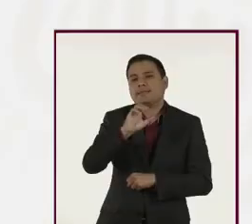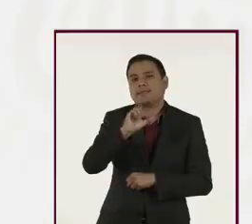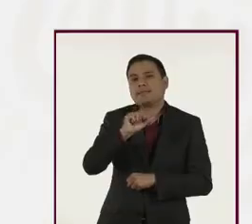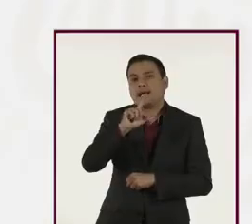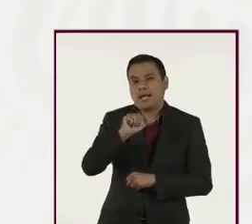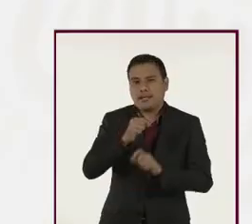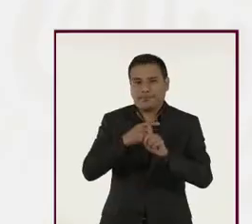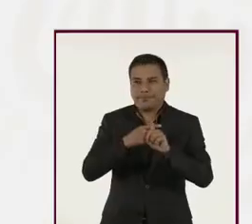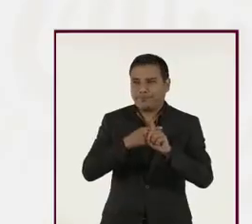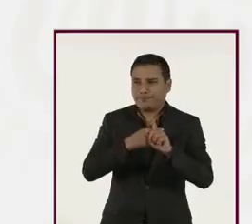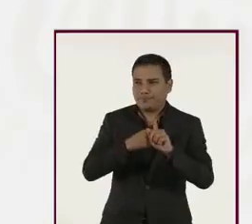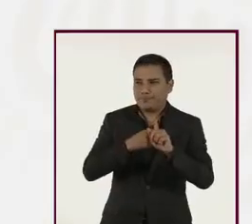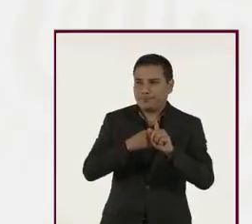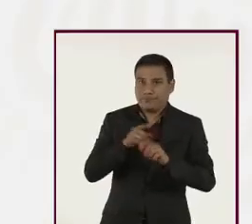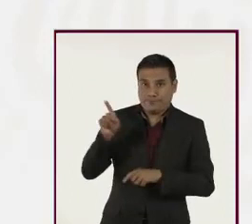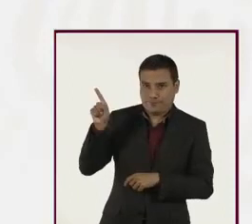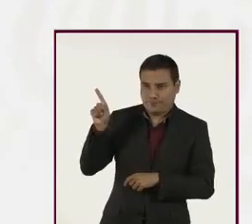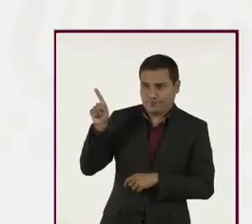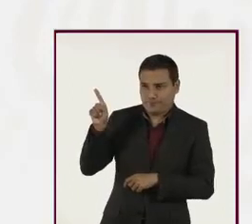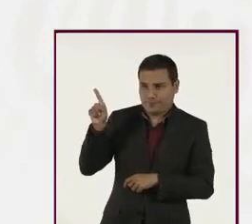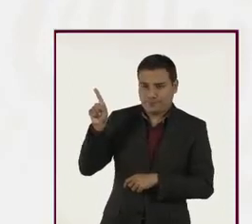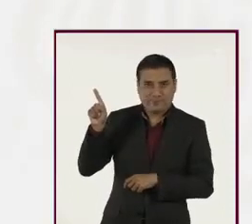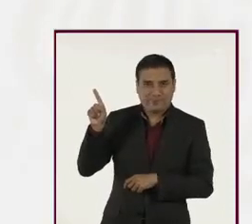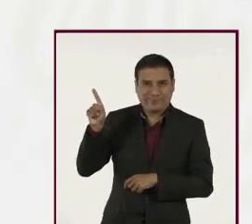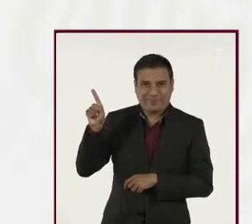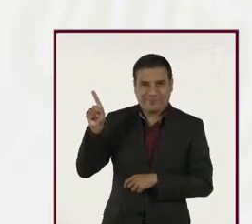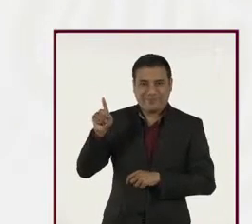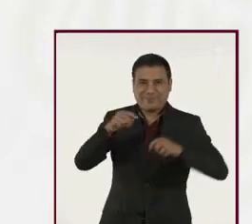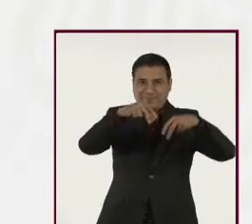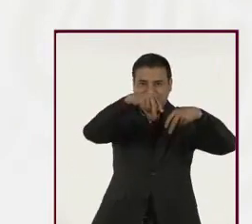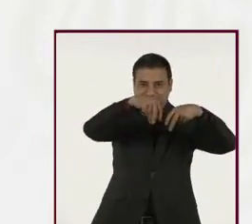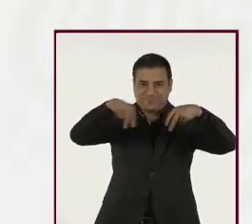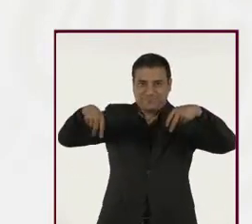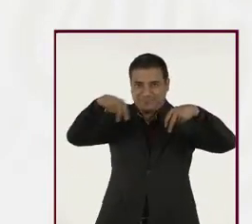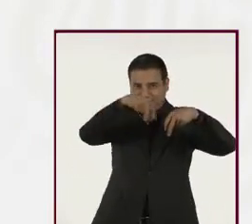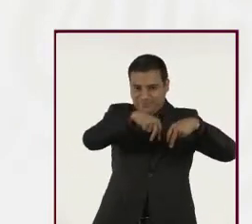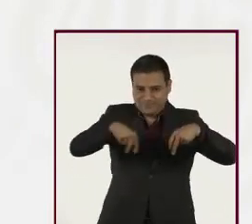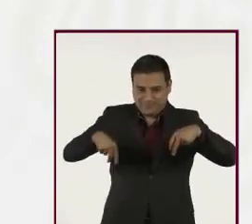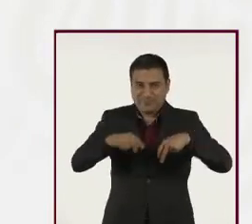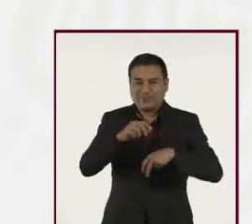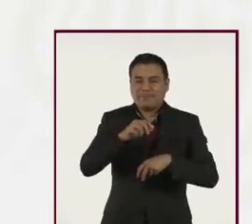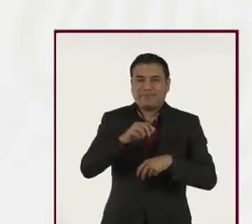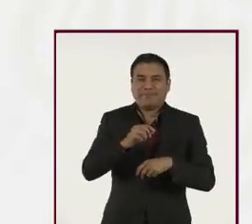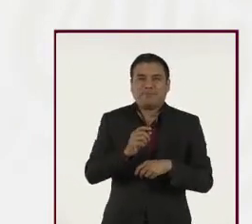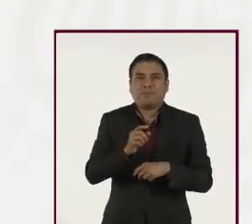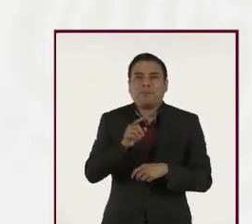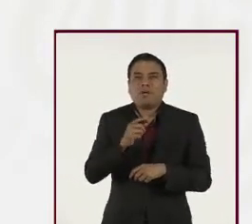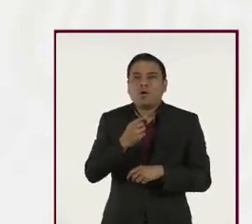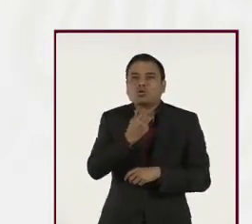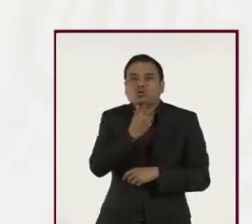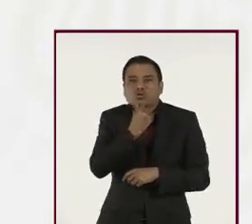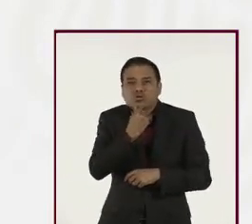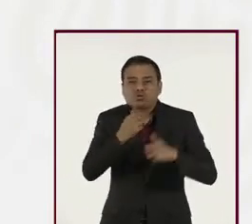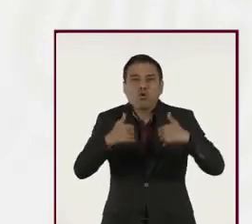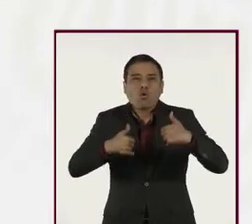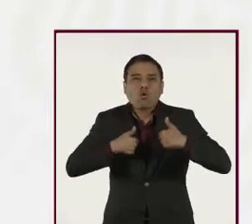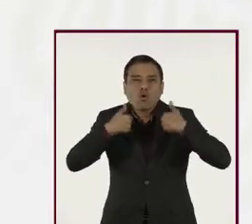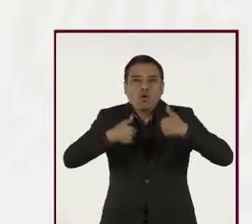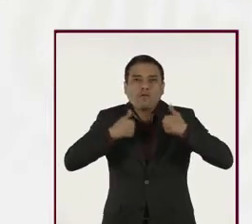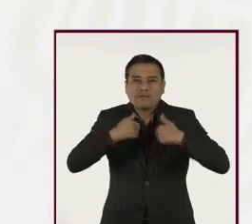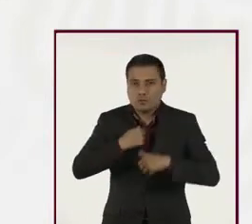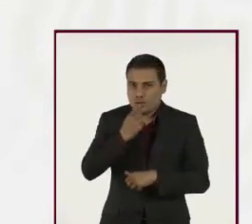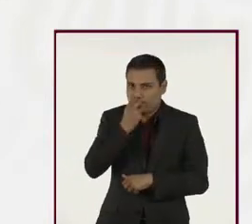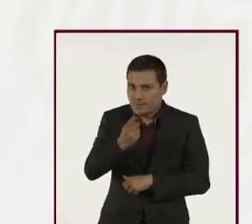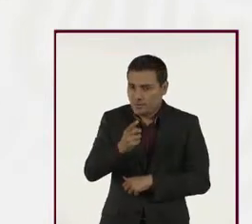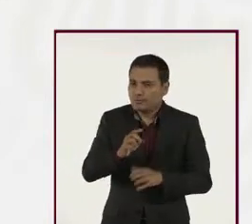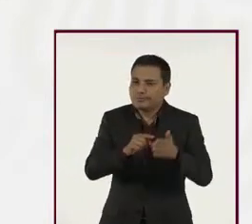figuras que se está presentando ahorita en pantalla. En esta escala de siluetas lo que le pedimos al niño o al adolescente es que se